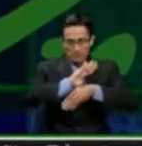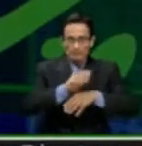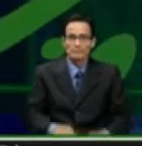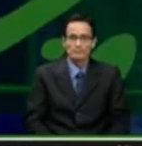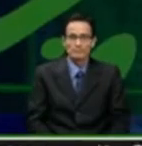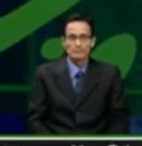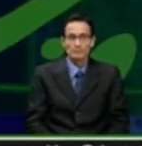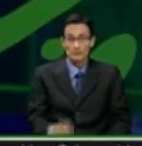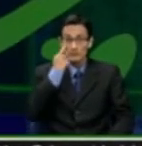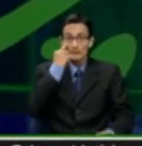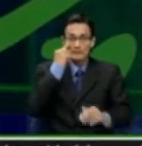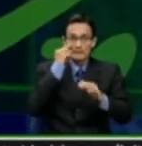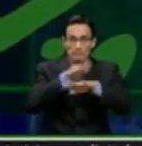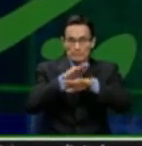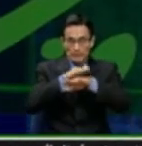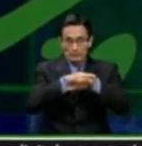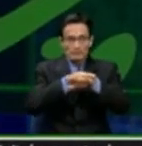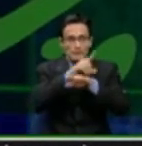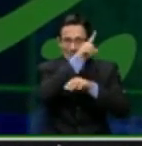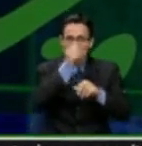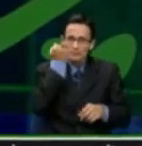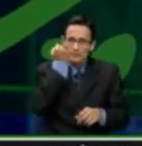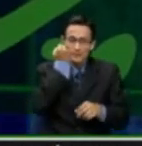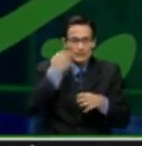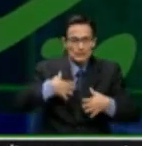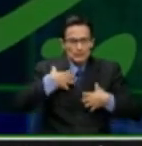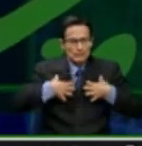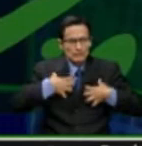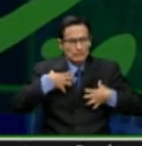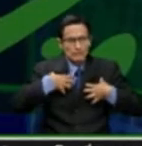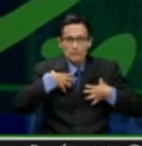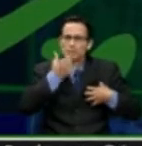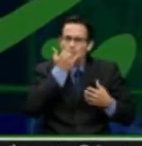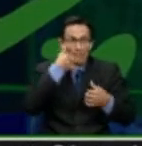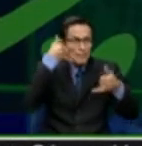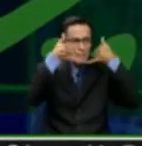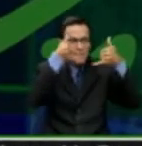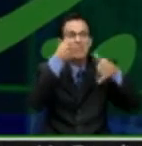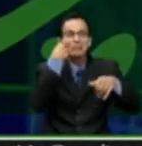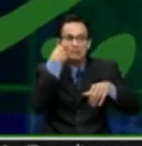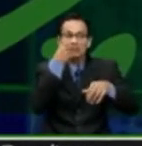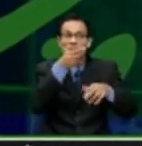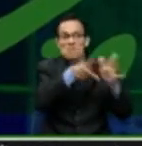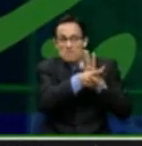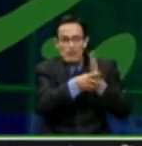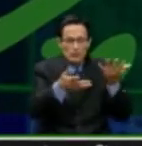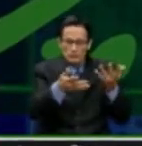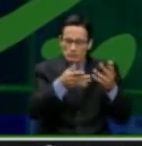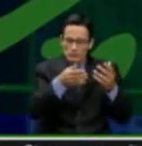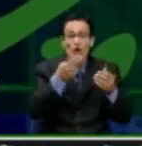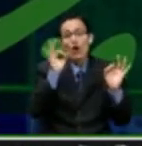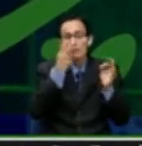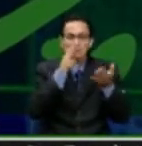mucha atención porque el temor es sembrado en Barranca Bermeja. Amenazas por vías telefónica y escritas circulan en el puerto petrolero.